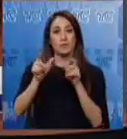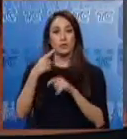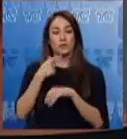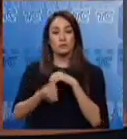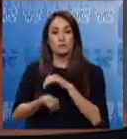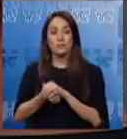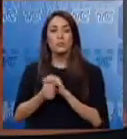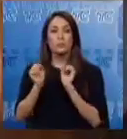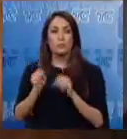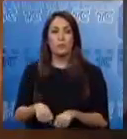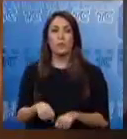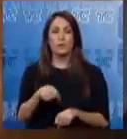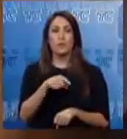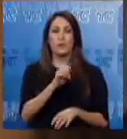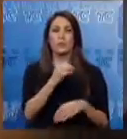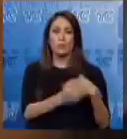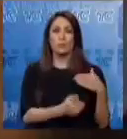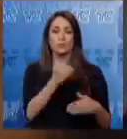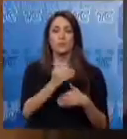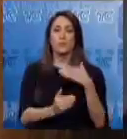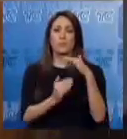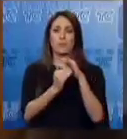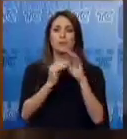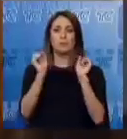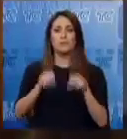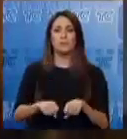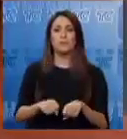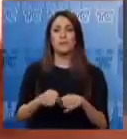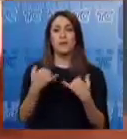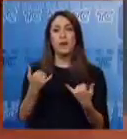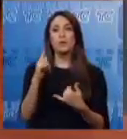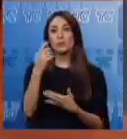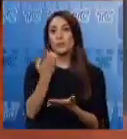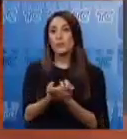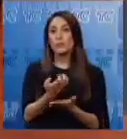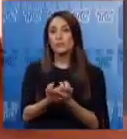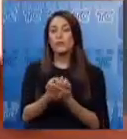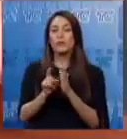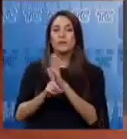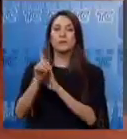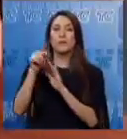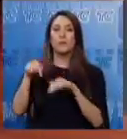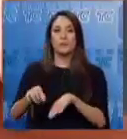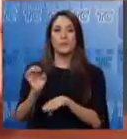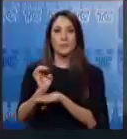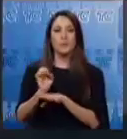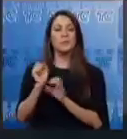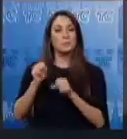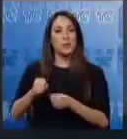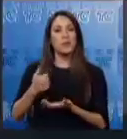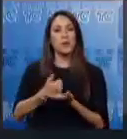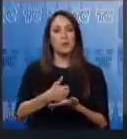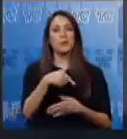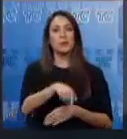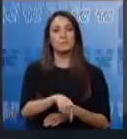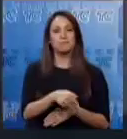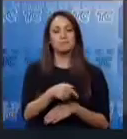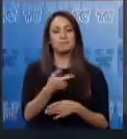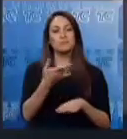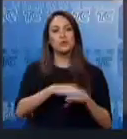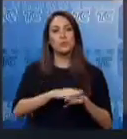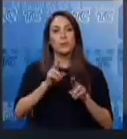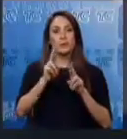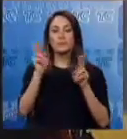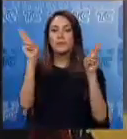tener una participación activa en el proceso de paz, al momento son actores económicos y de desarrollo en el Ecuador, según miembros del Alto Comisionado de las